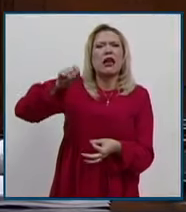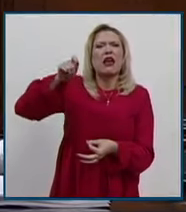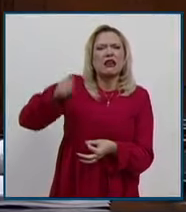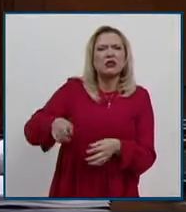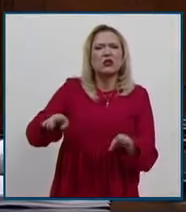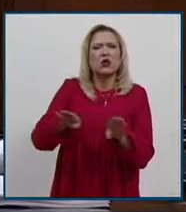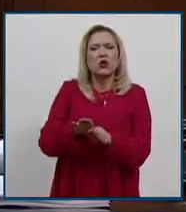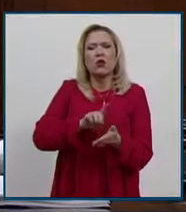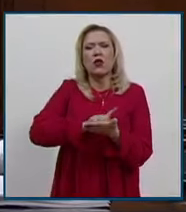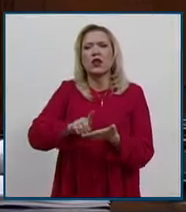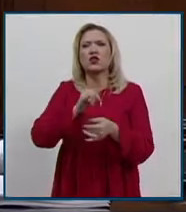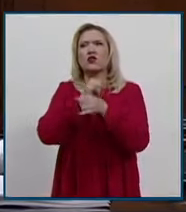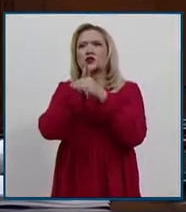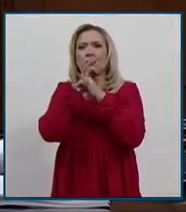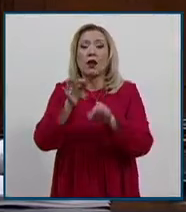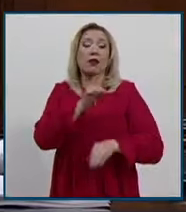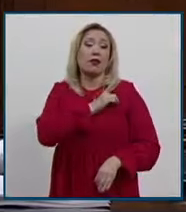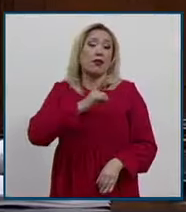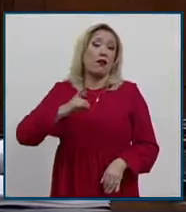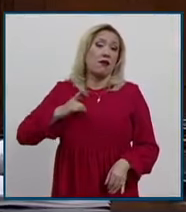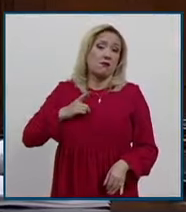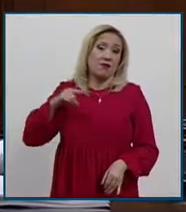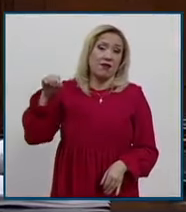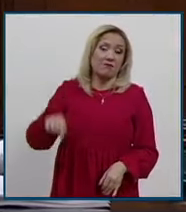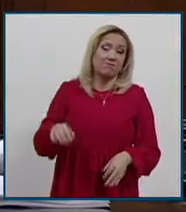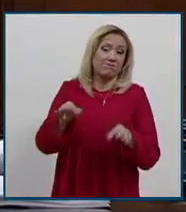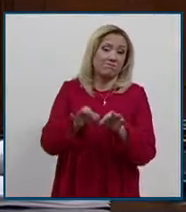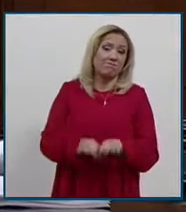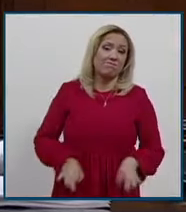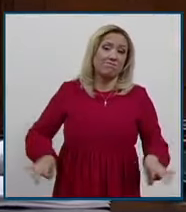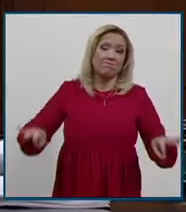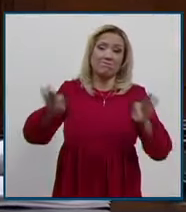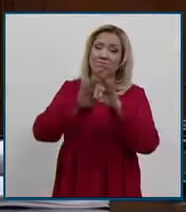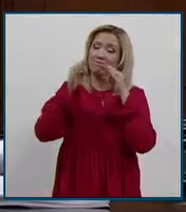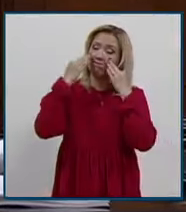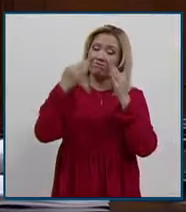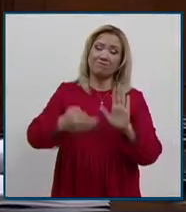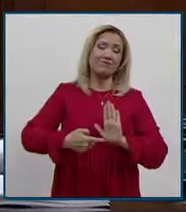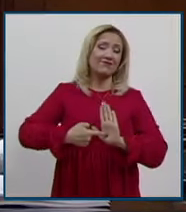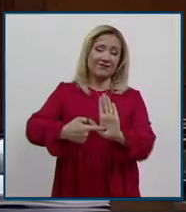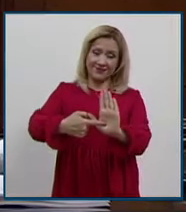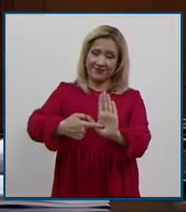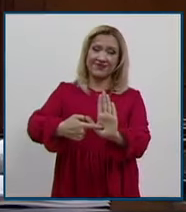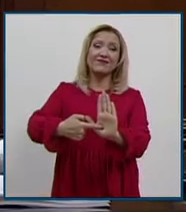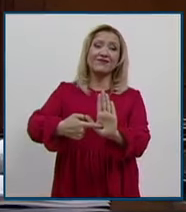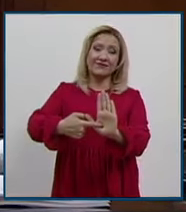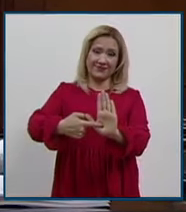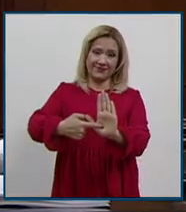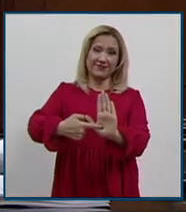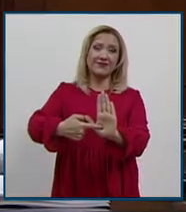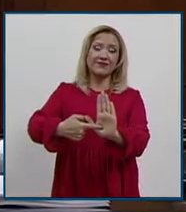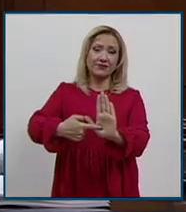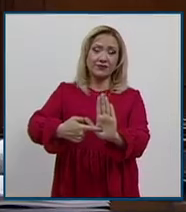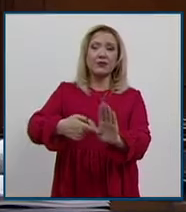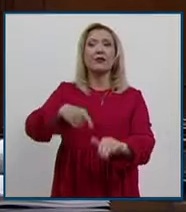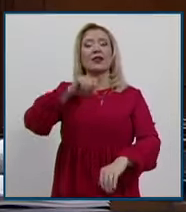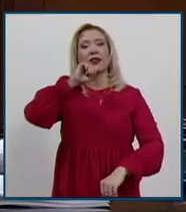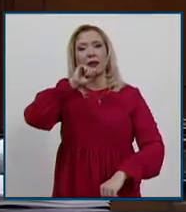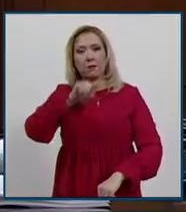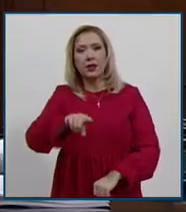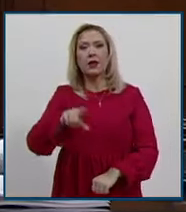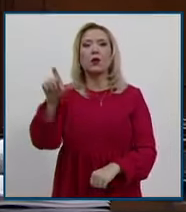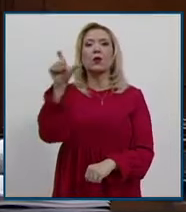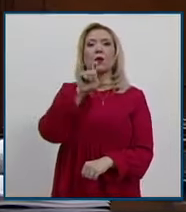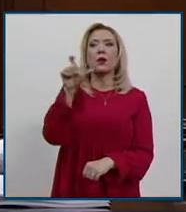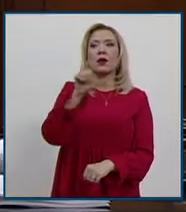información deberá prevalecer el principio de máxima publicidad y que además tratándose de